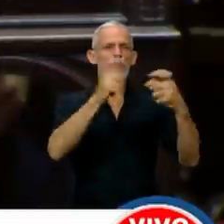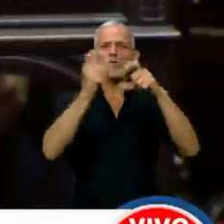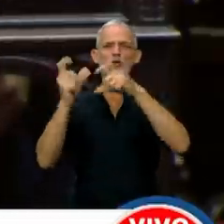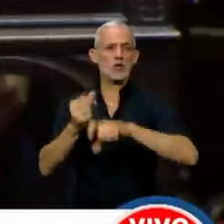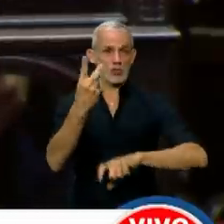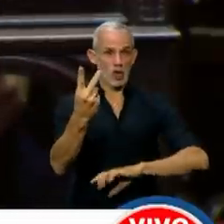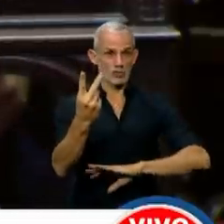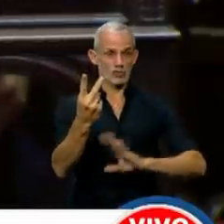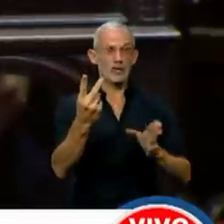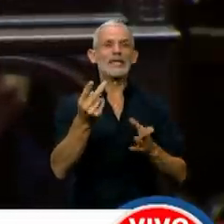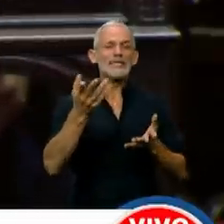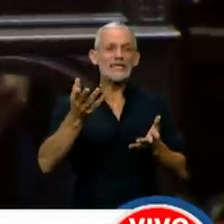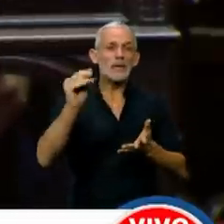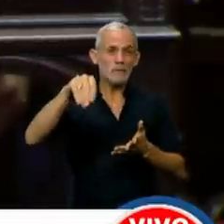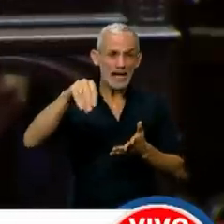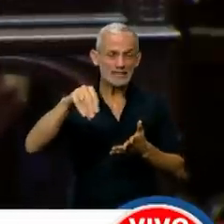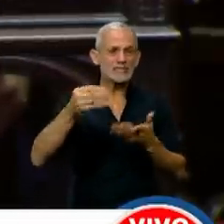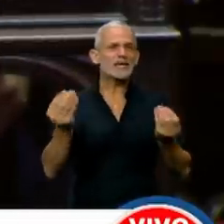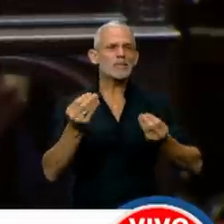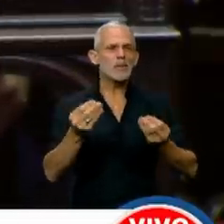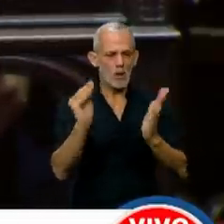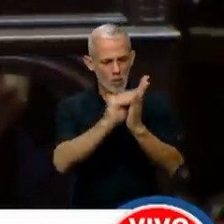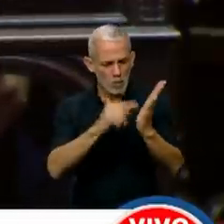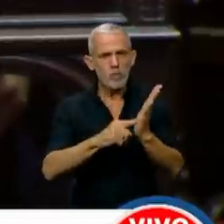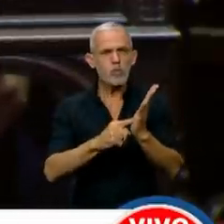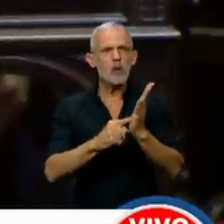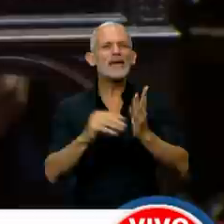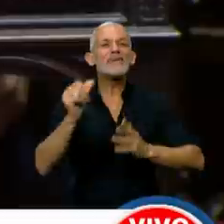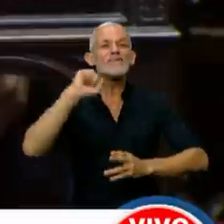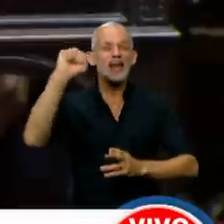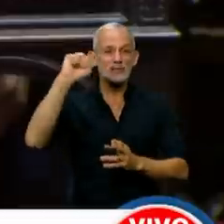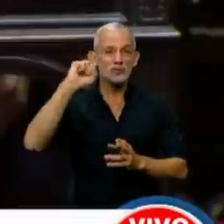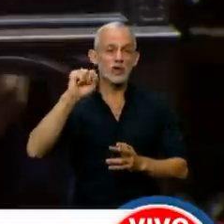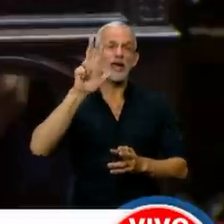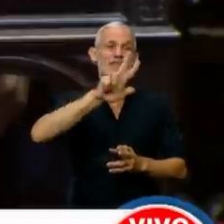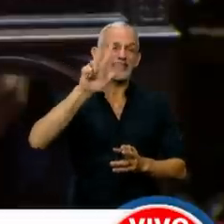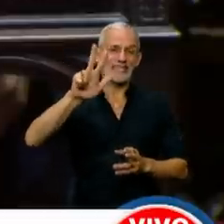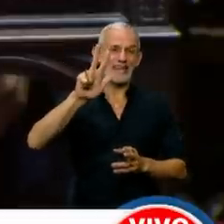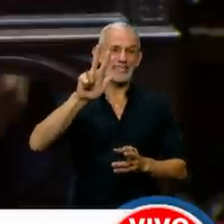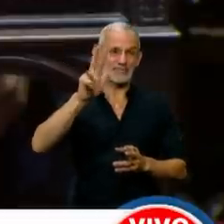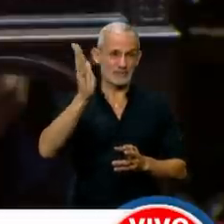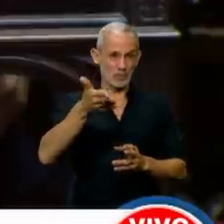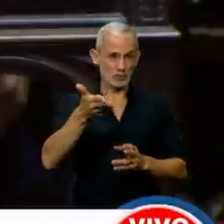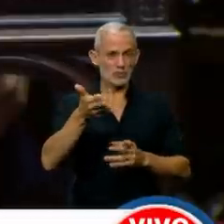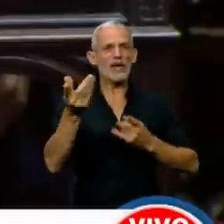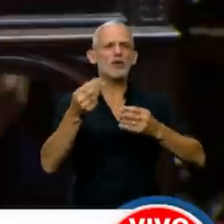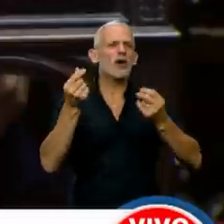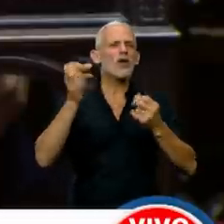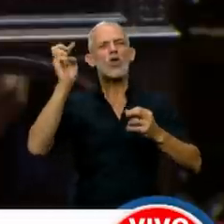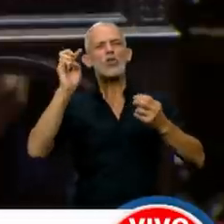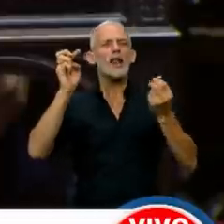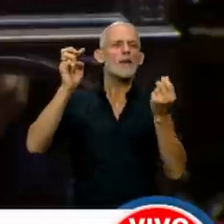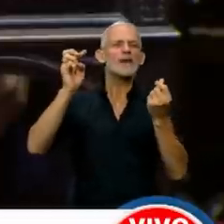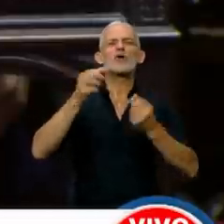comisión y que además de todo eso preveía una inflación de 33 puntos y un tipo de cambio